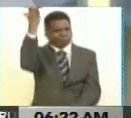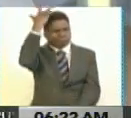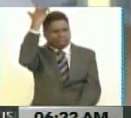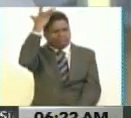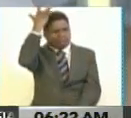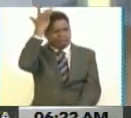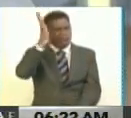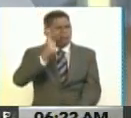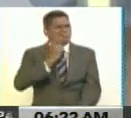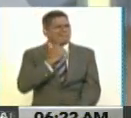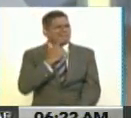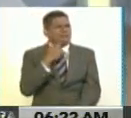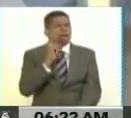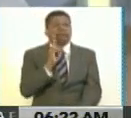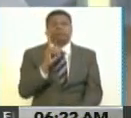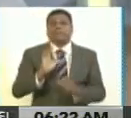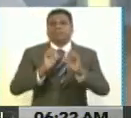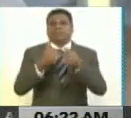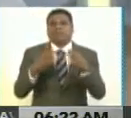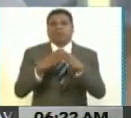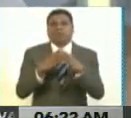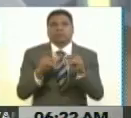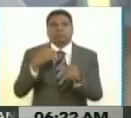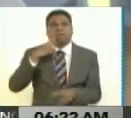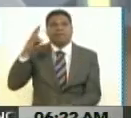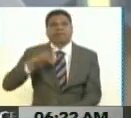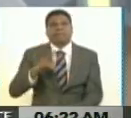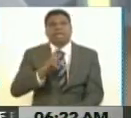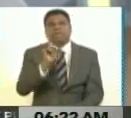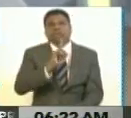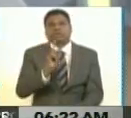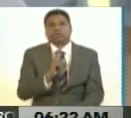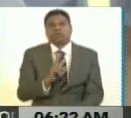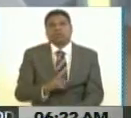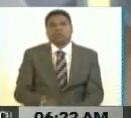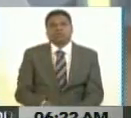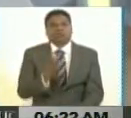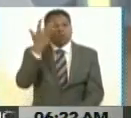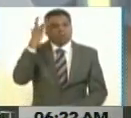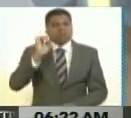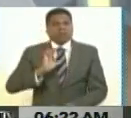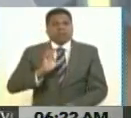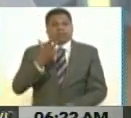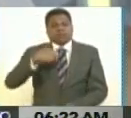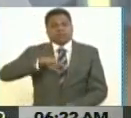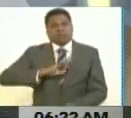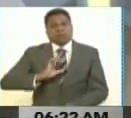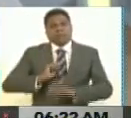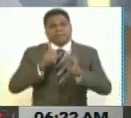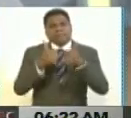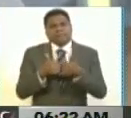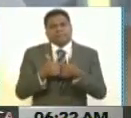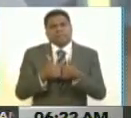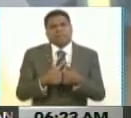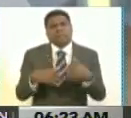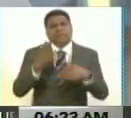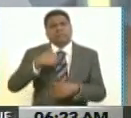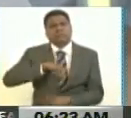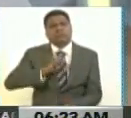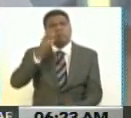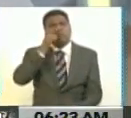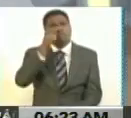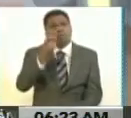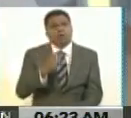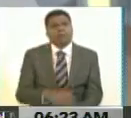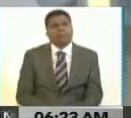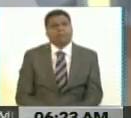y no han entrado en vigor, pero en realidad no es eso. En realidad, y quizás es lo que deberíamos empezar nosotros también a posicionar desde nuestros pueblos, es